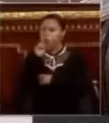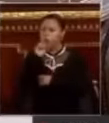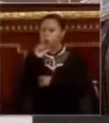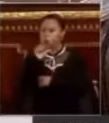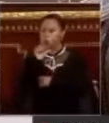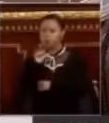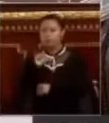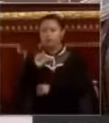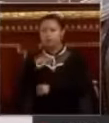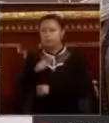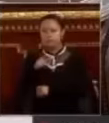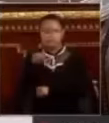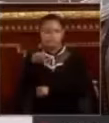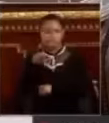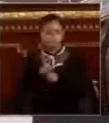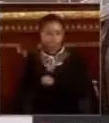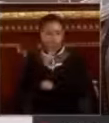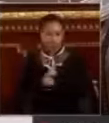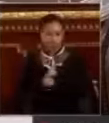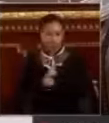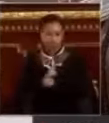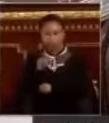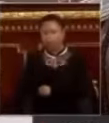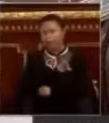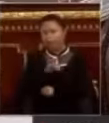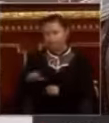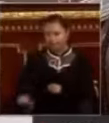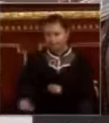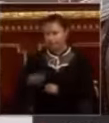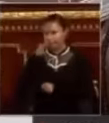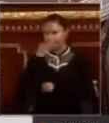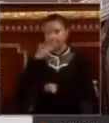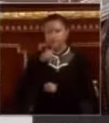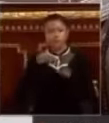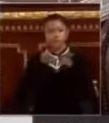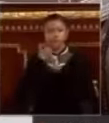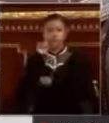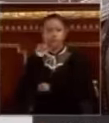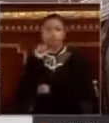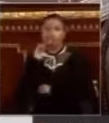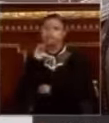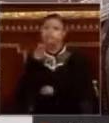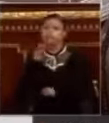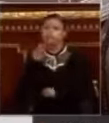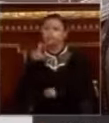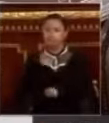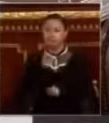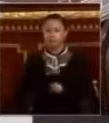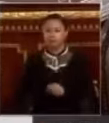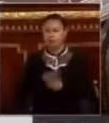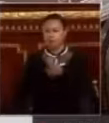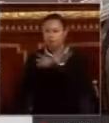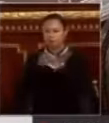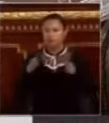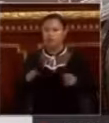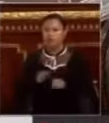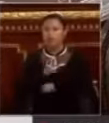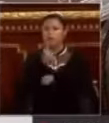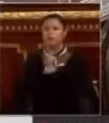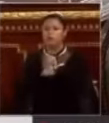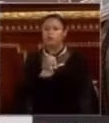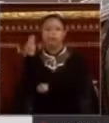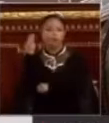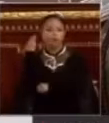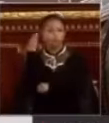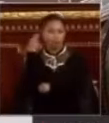de la colonia Prado Churubusco, alcaldía Coyoacán, el sistema de aguas de la Ciudad de México inició obras el 1 de marzo de 2021, sin que al